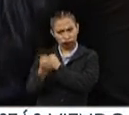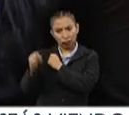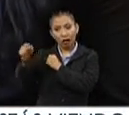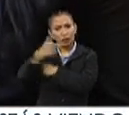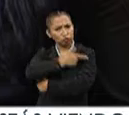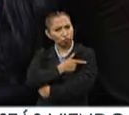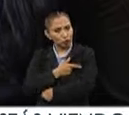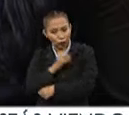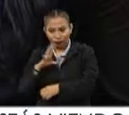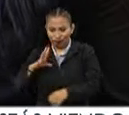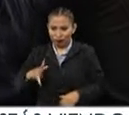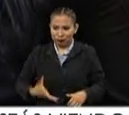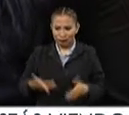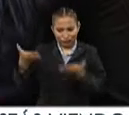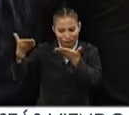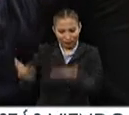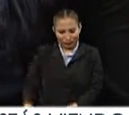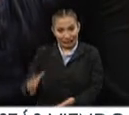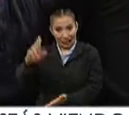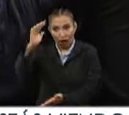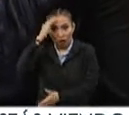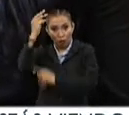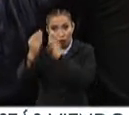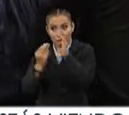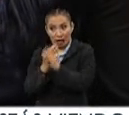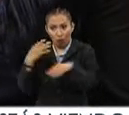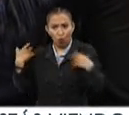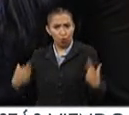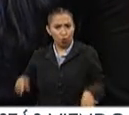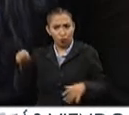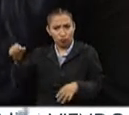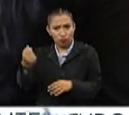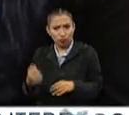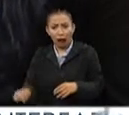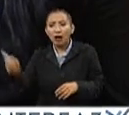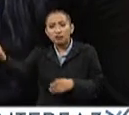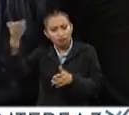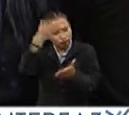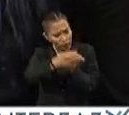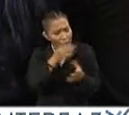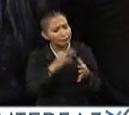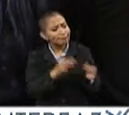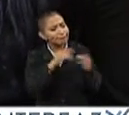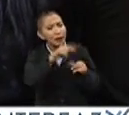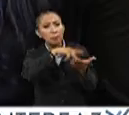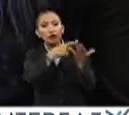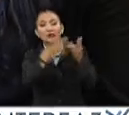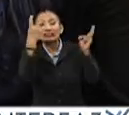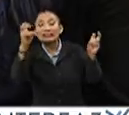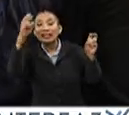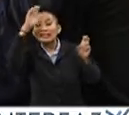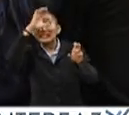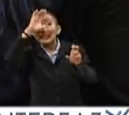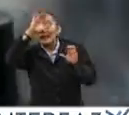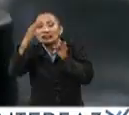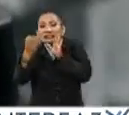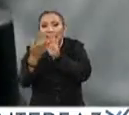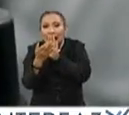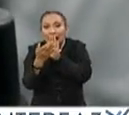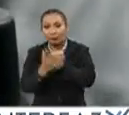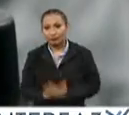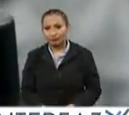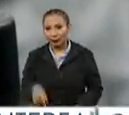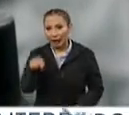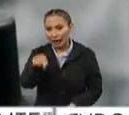da muchísimo orgullo que son reconocidos a nivel internacional, a pláticas que tenemos este proyecto que se llama Científicos de Cerca.